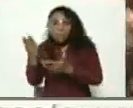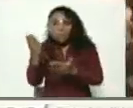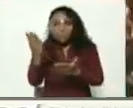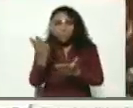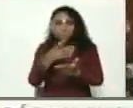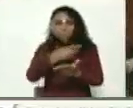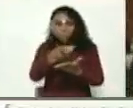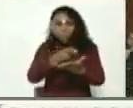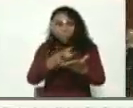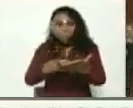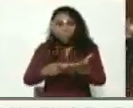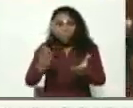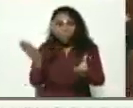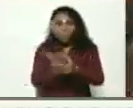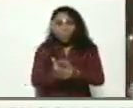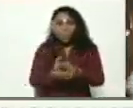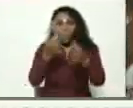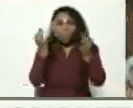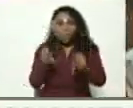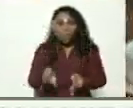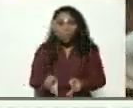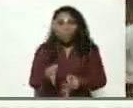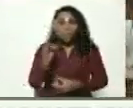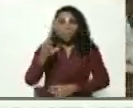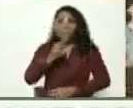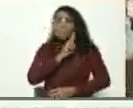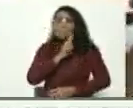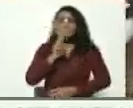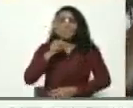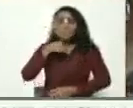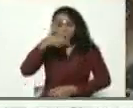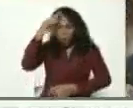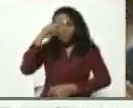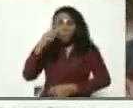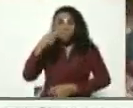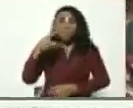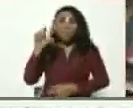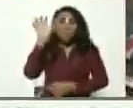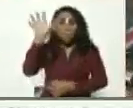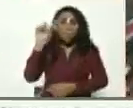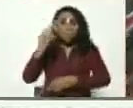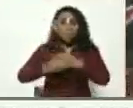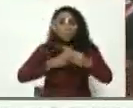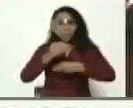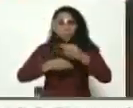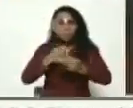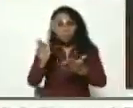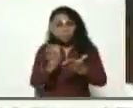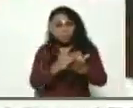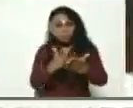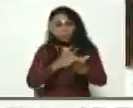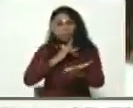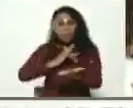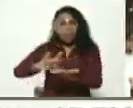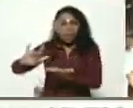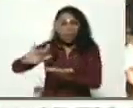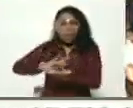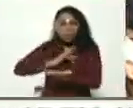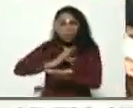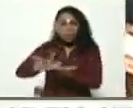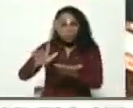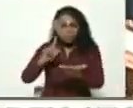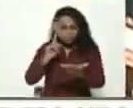original del Padre de la Patria al Archivo General de la Nación y la creación del catálogo digital del Archivo